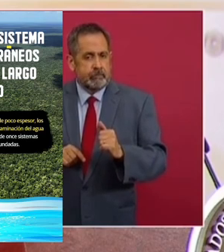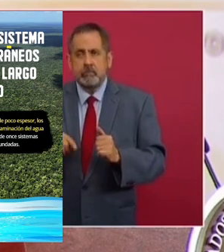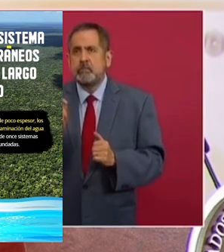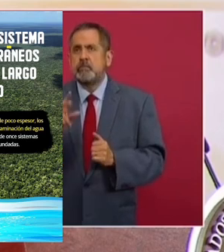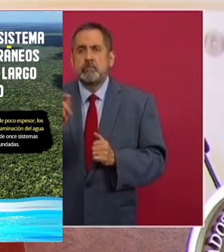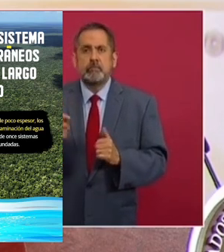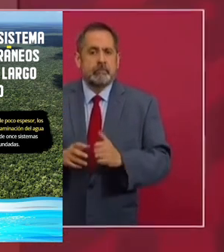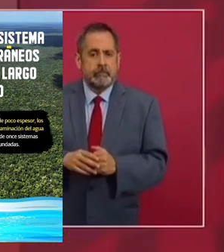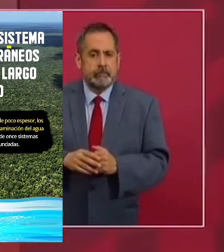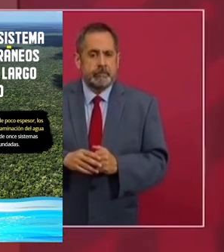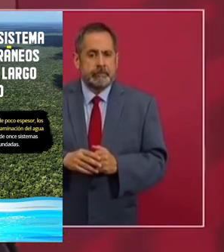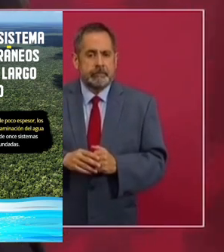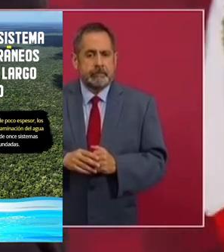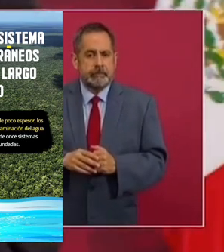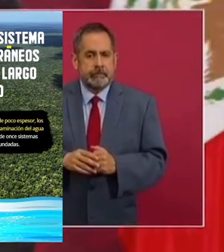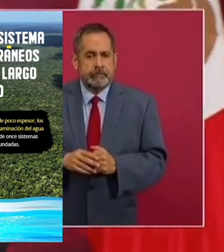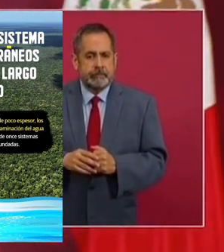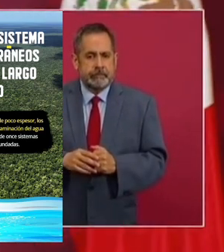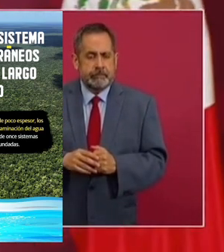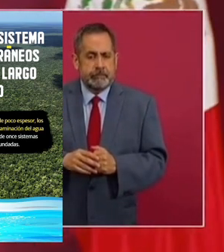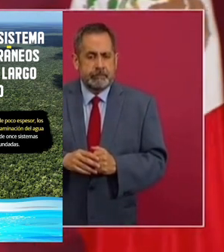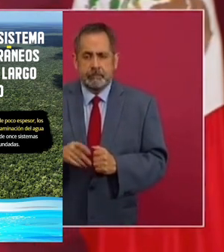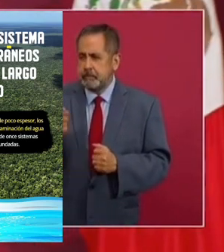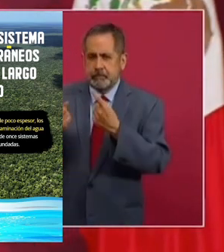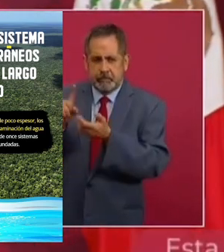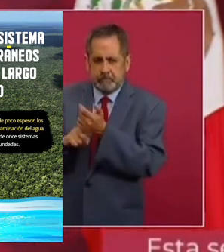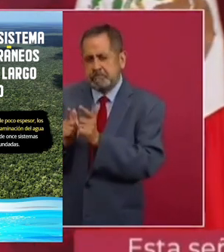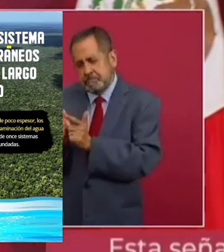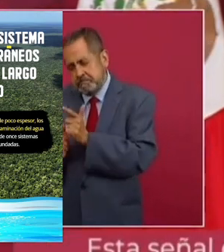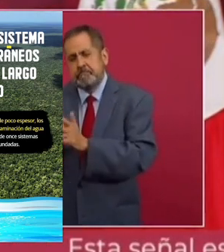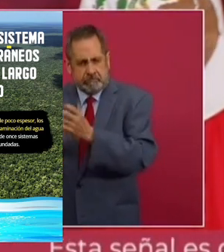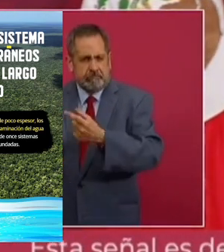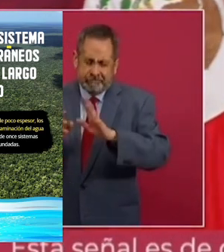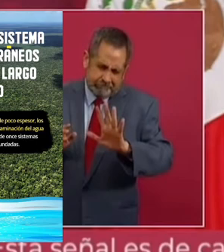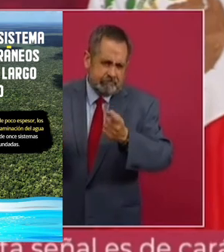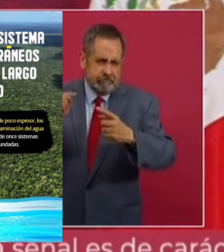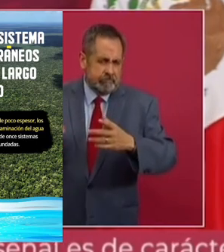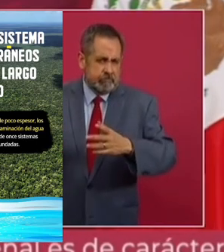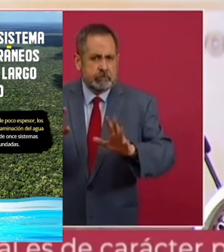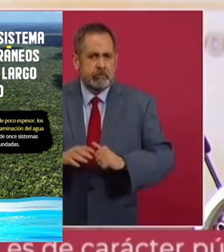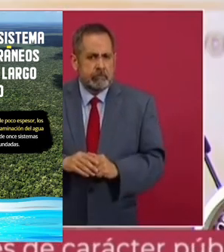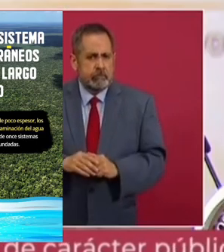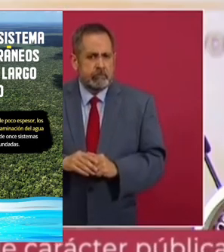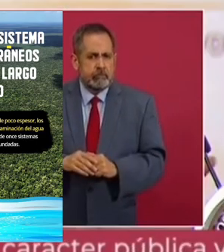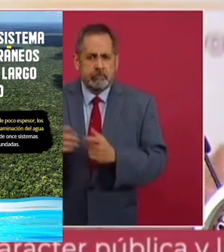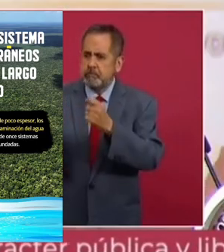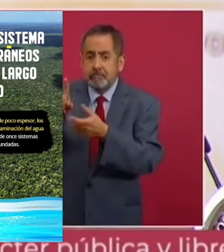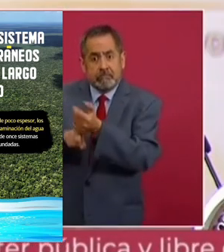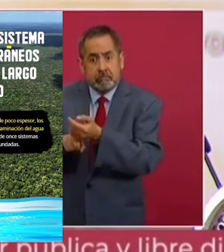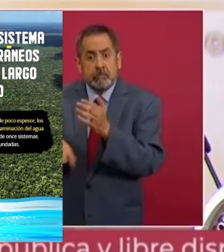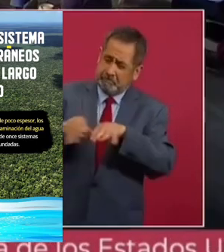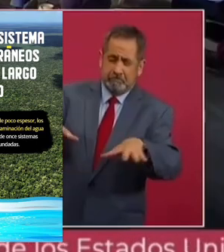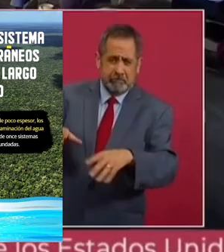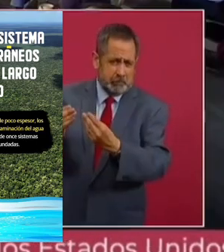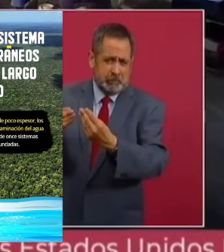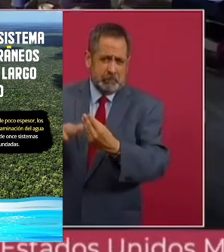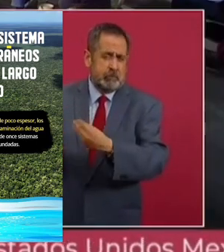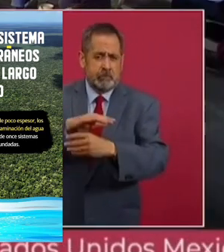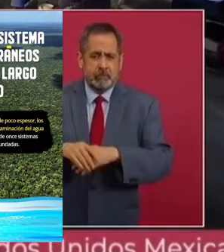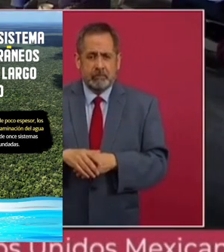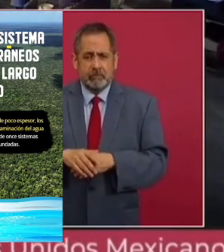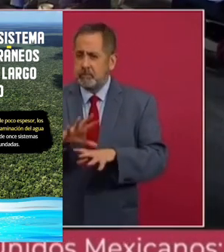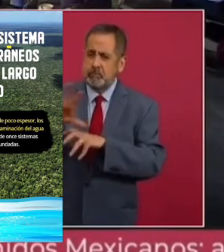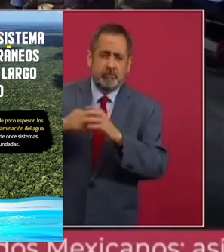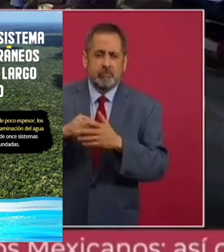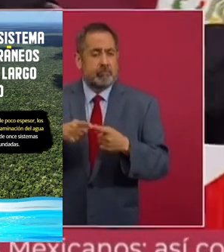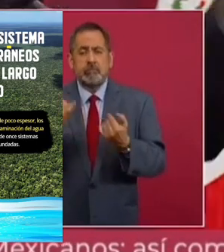no solo hay lentitud, sino también hay oposición. Se derechizó